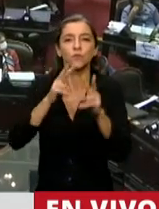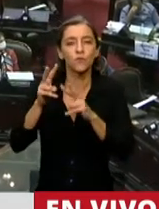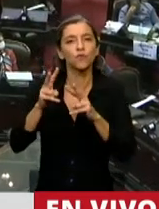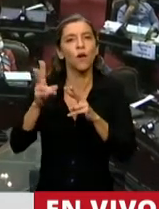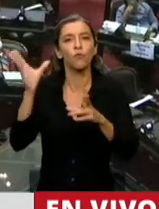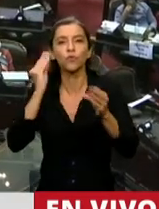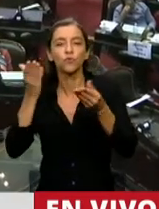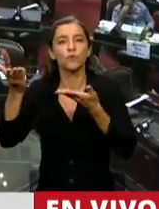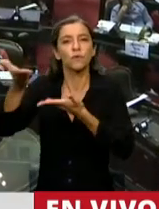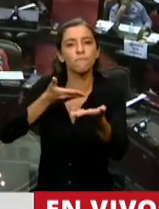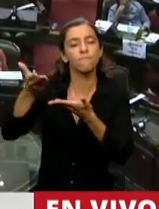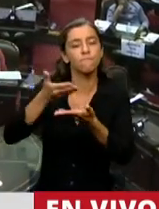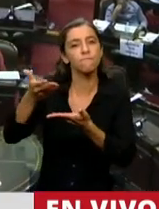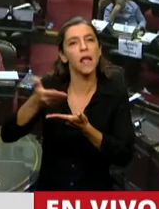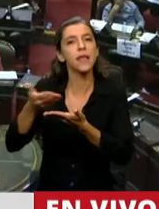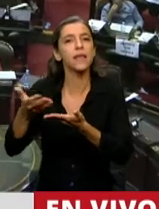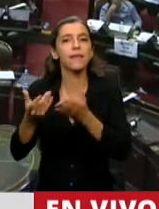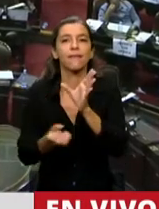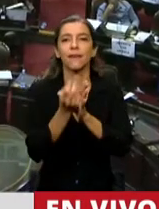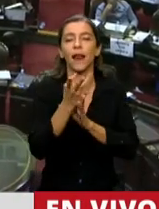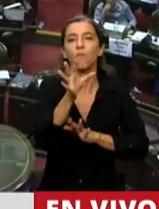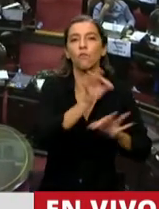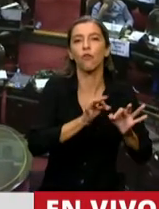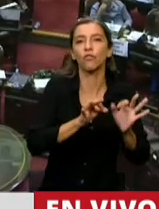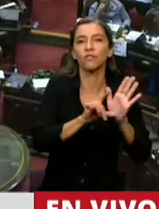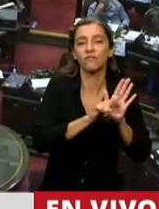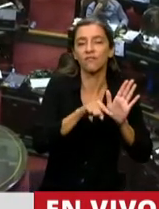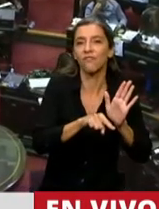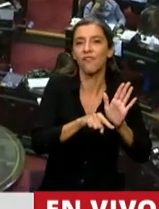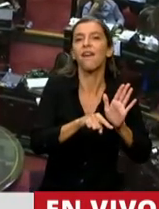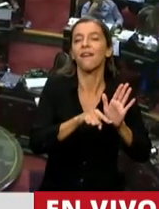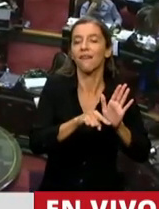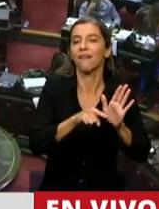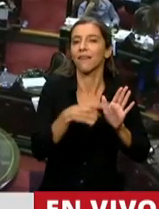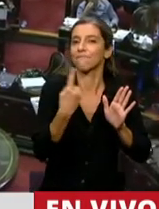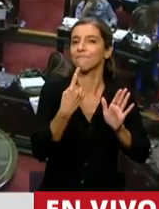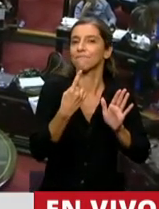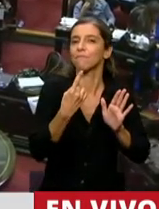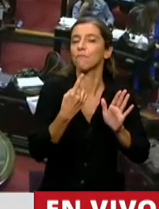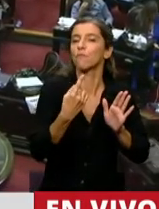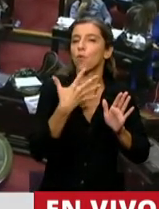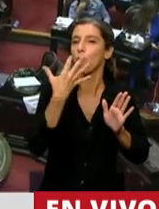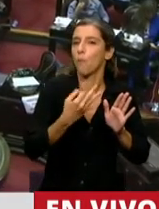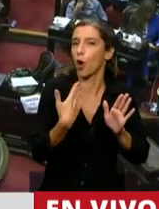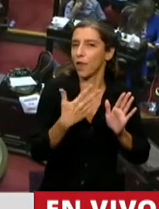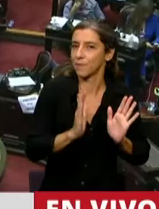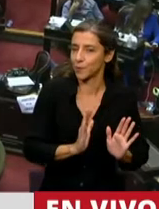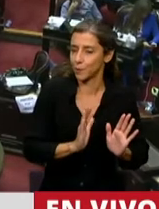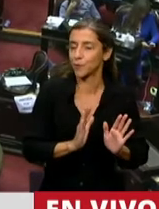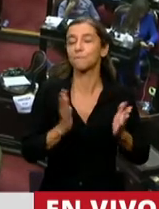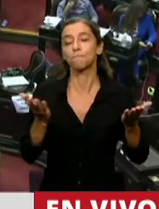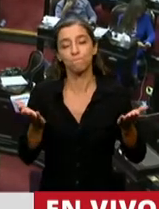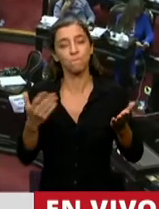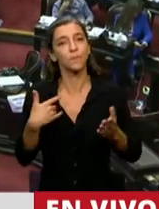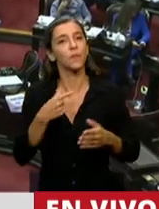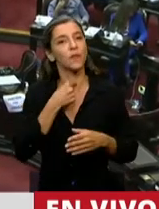nos comprometemos a cumplir una meta posible. Y quiero decir en nombre de la tarea que se